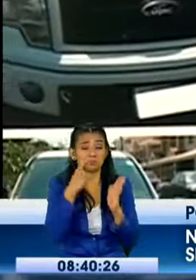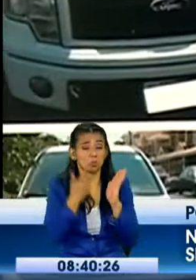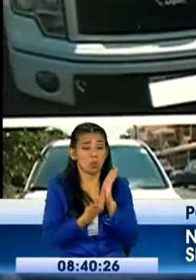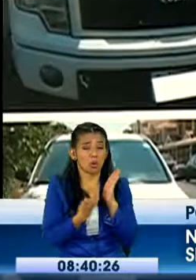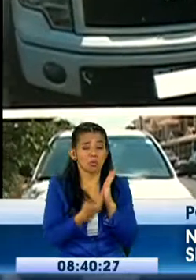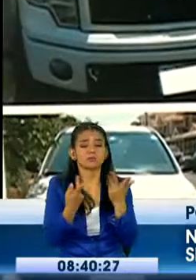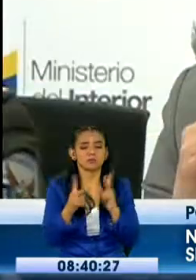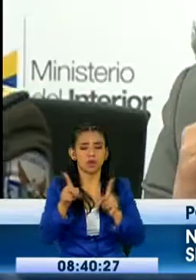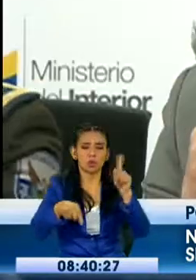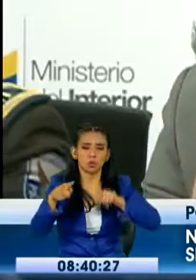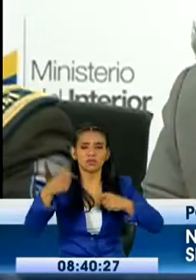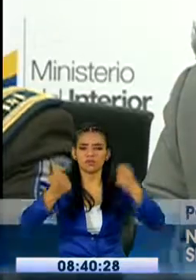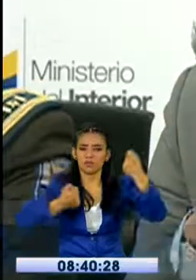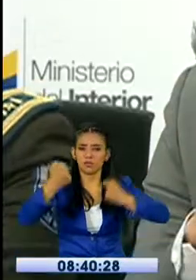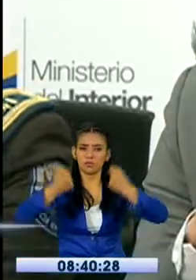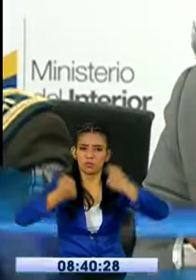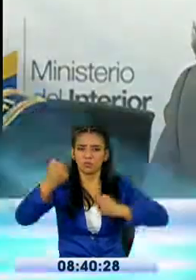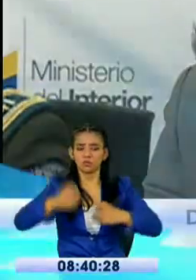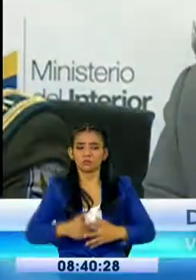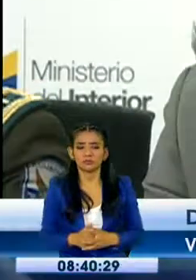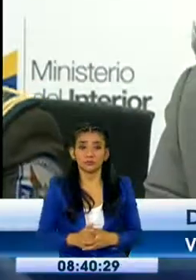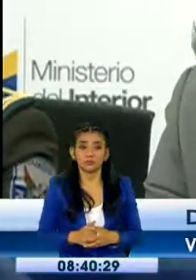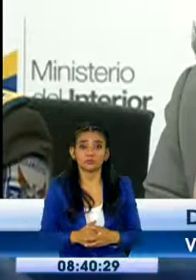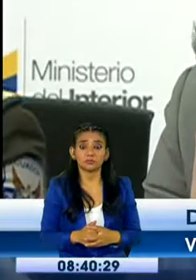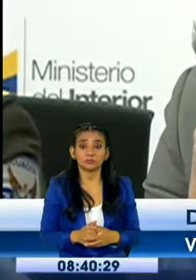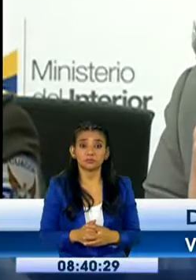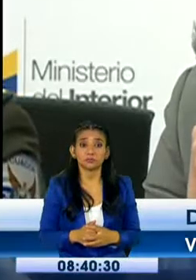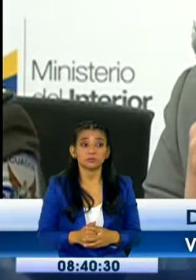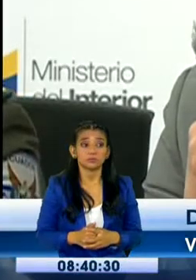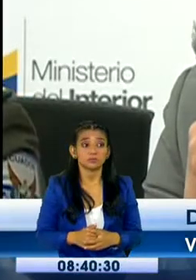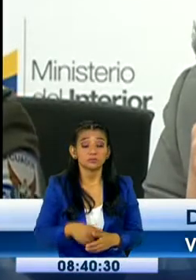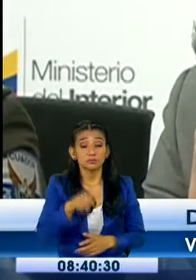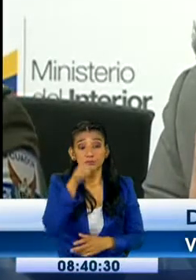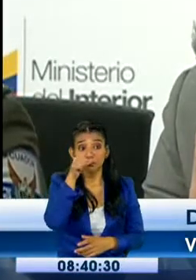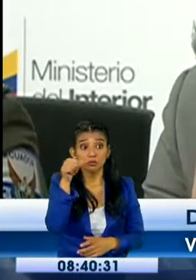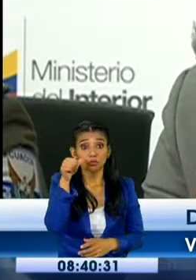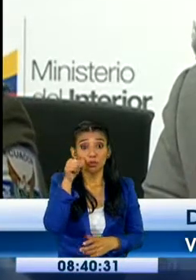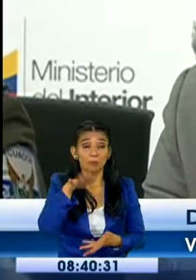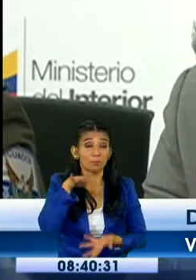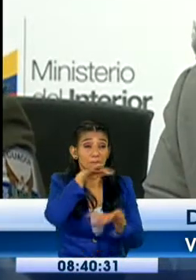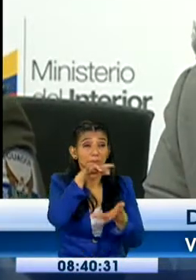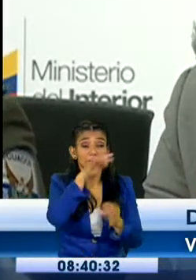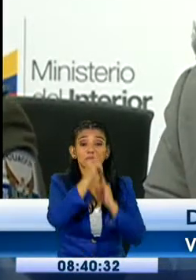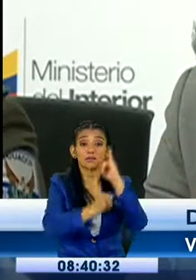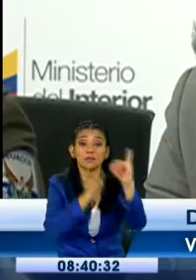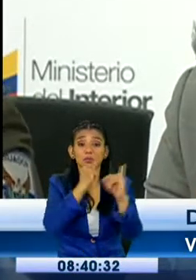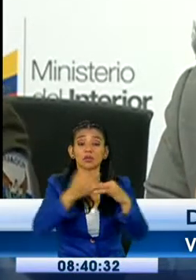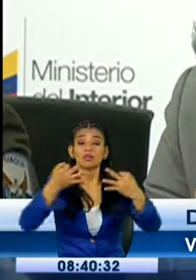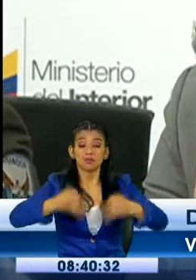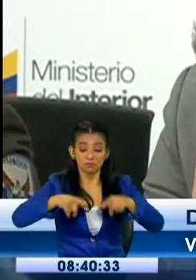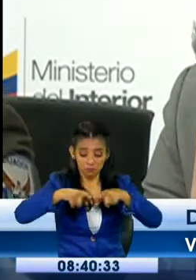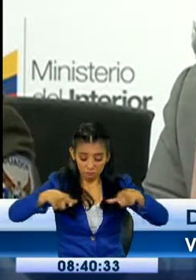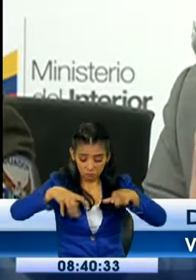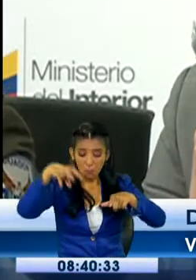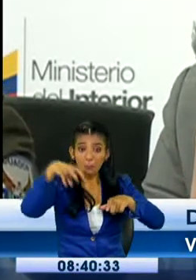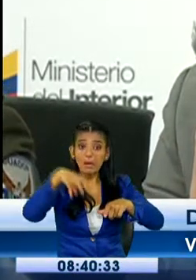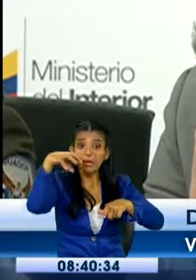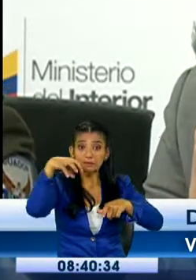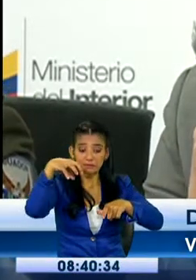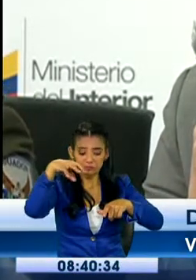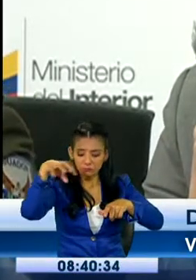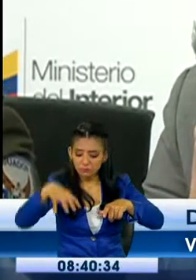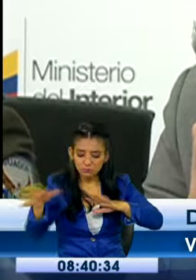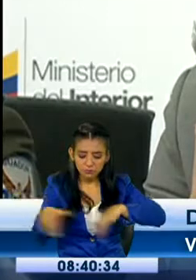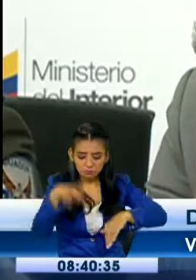presentaron vehículos. Y como suele ser en este caso de drogas para tráfico internacional, tienen distintas señales y marcas con las cuales